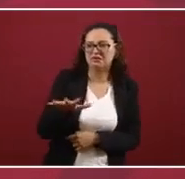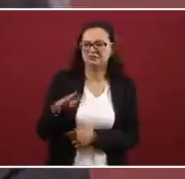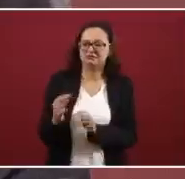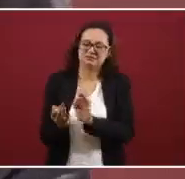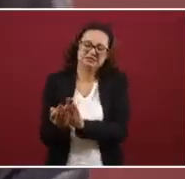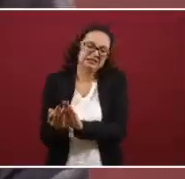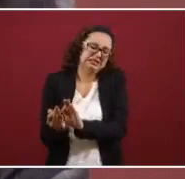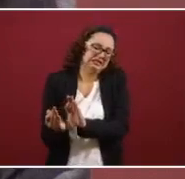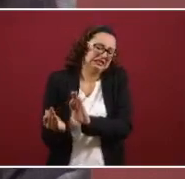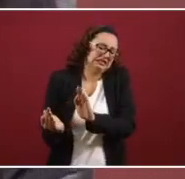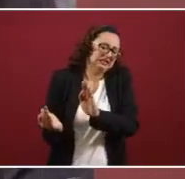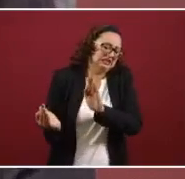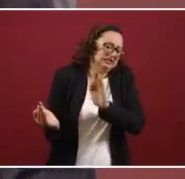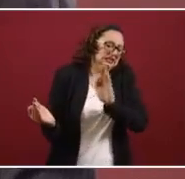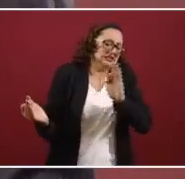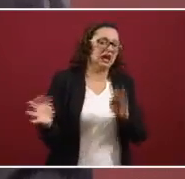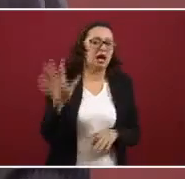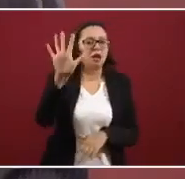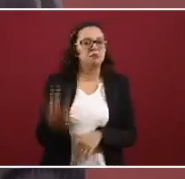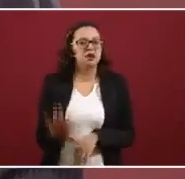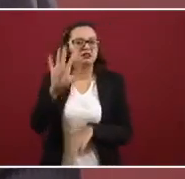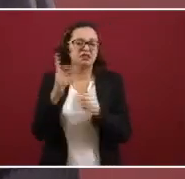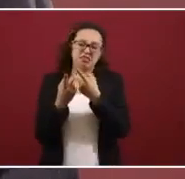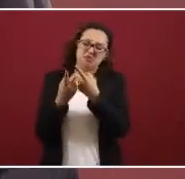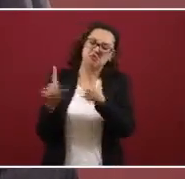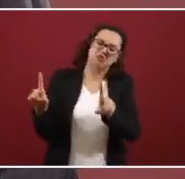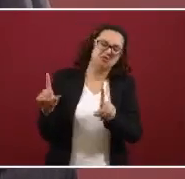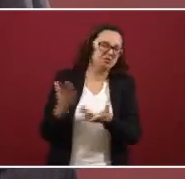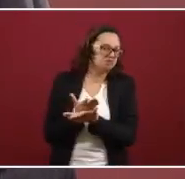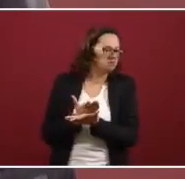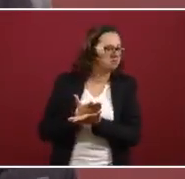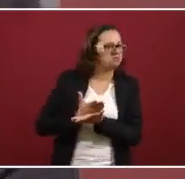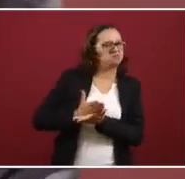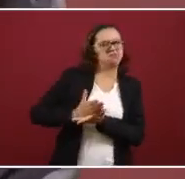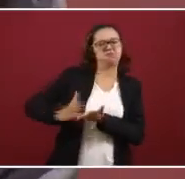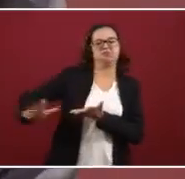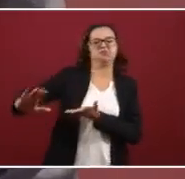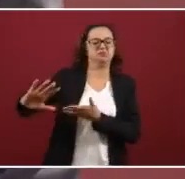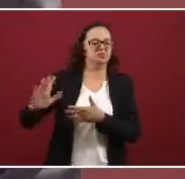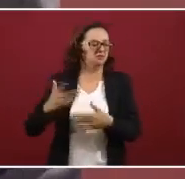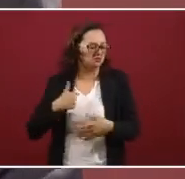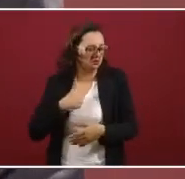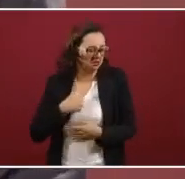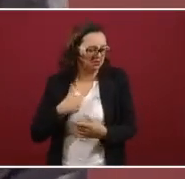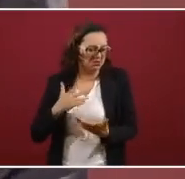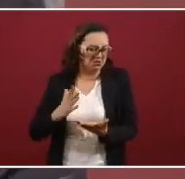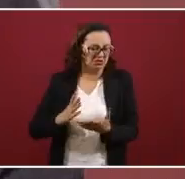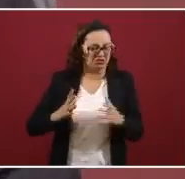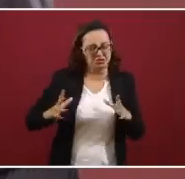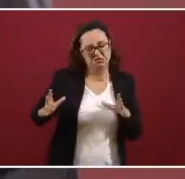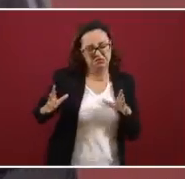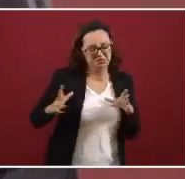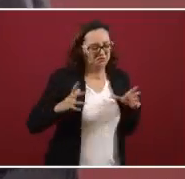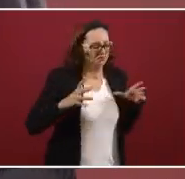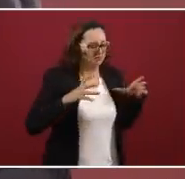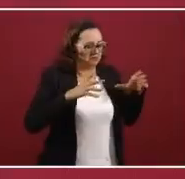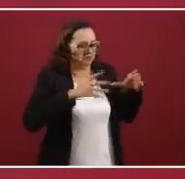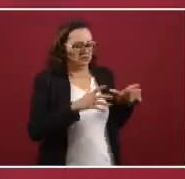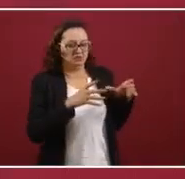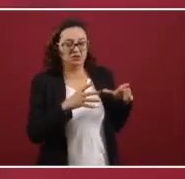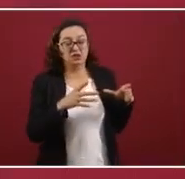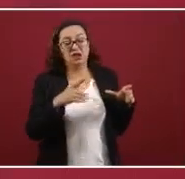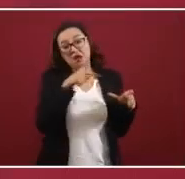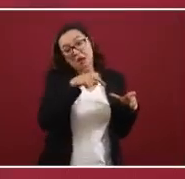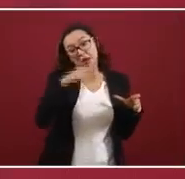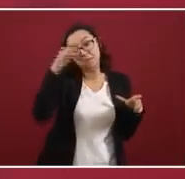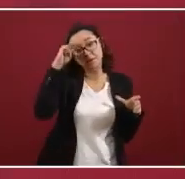se alejó de la gente y piensa que su función es estar